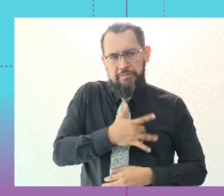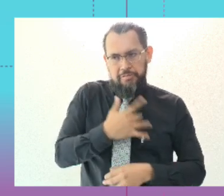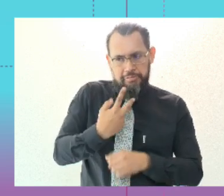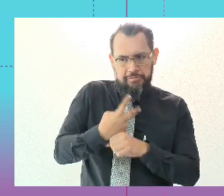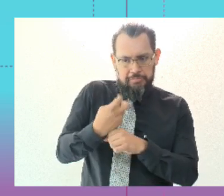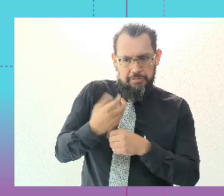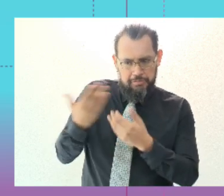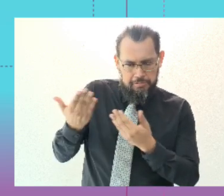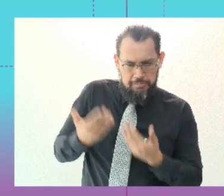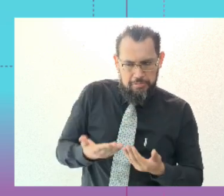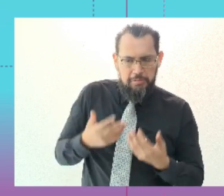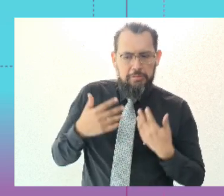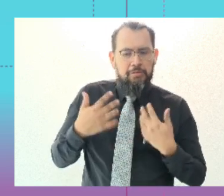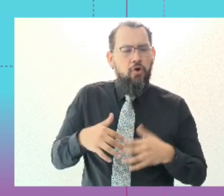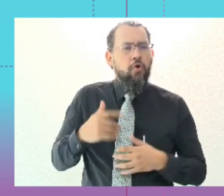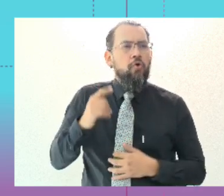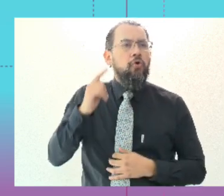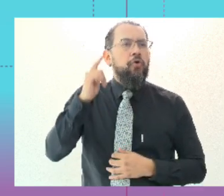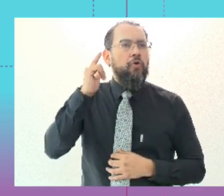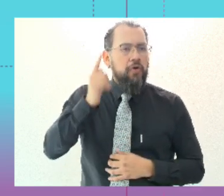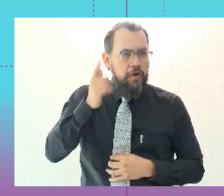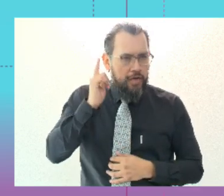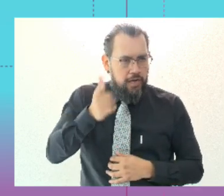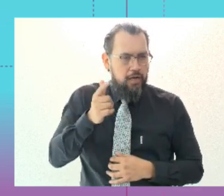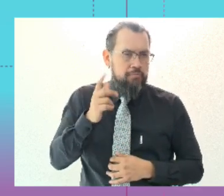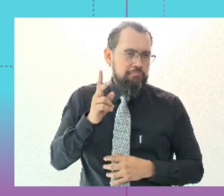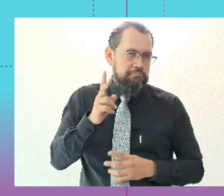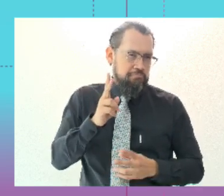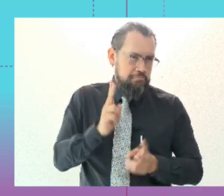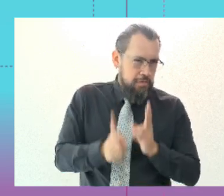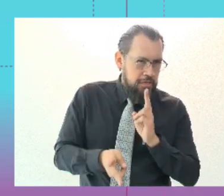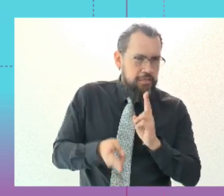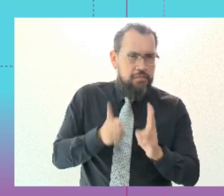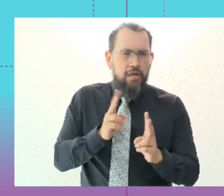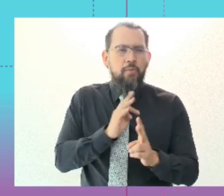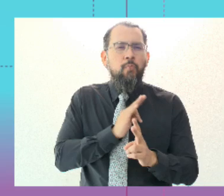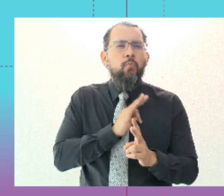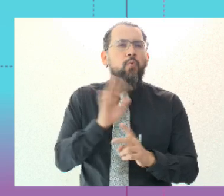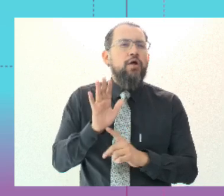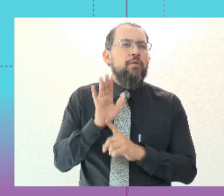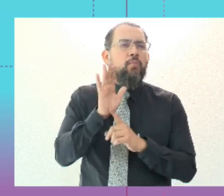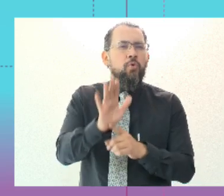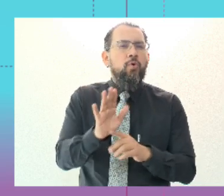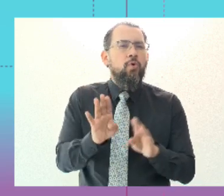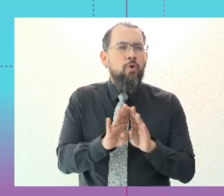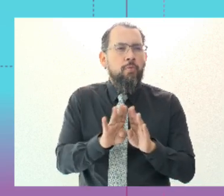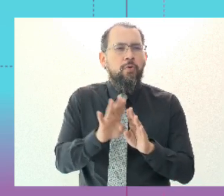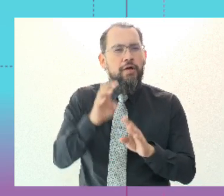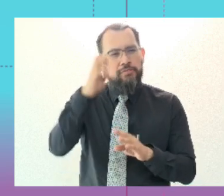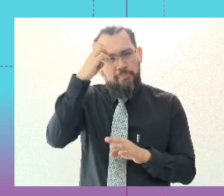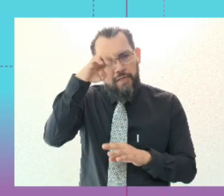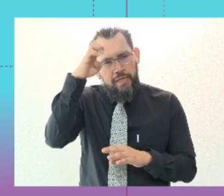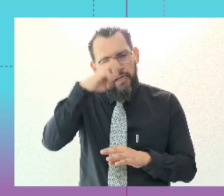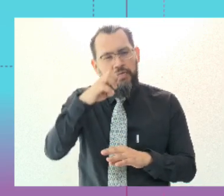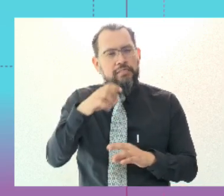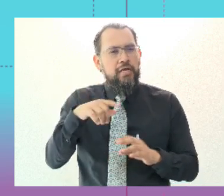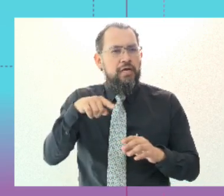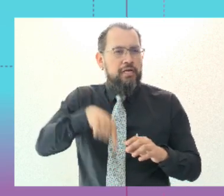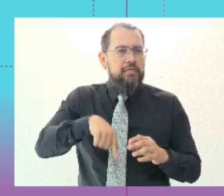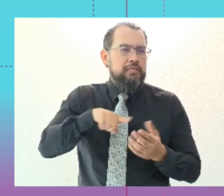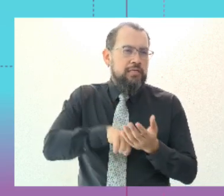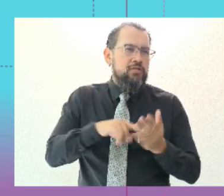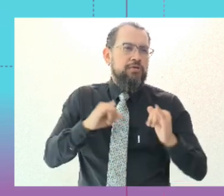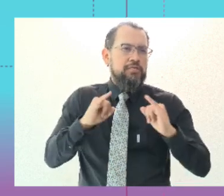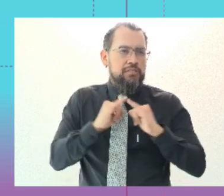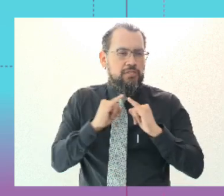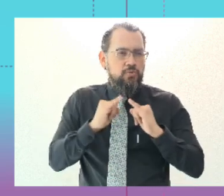invitación, que espero yo con esta plática poderles transmitir un poco de la experiencia del Instituto en esta materia.